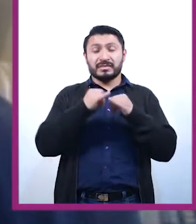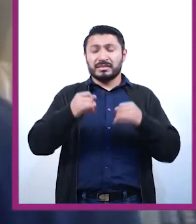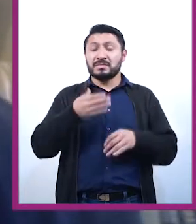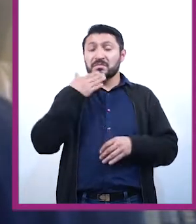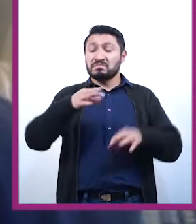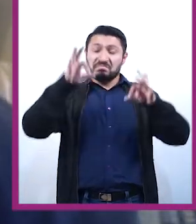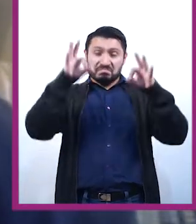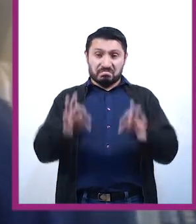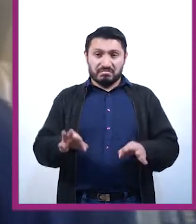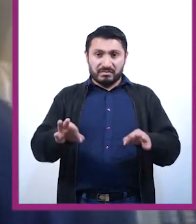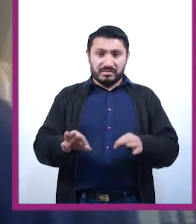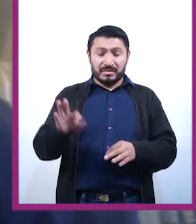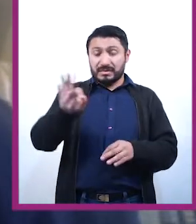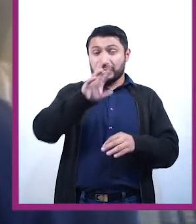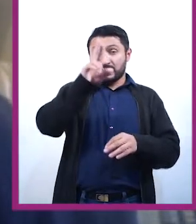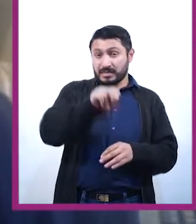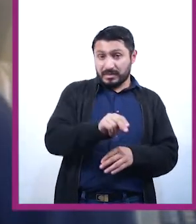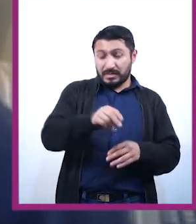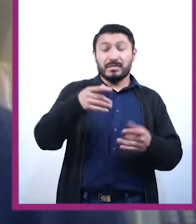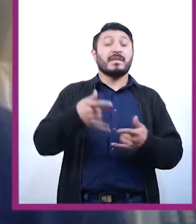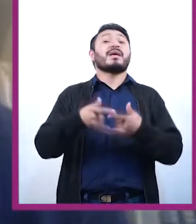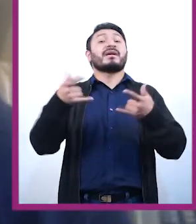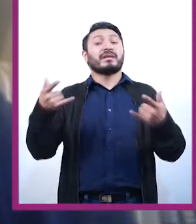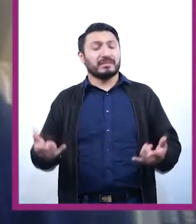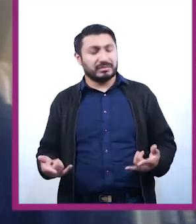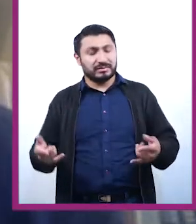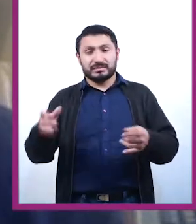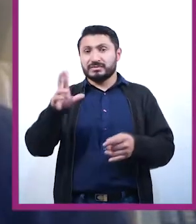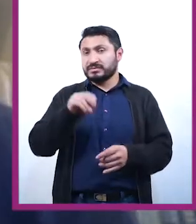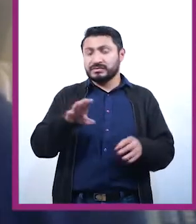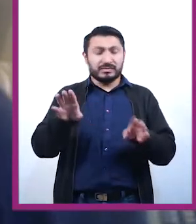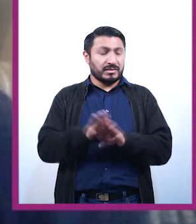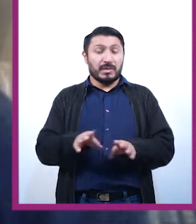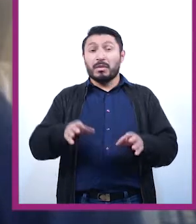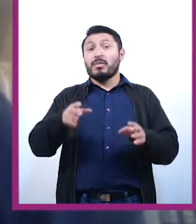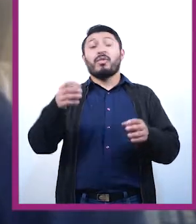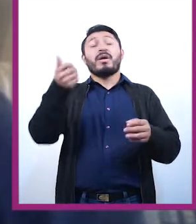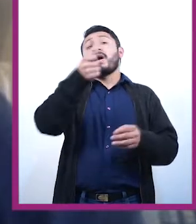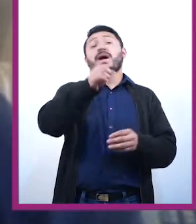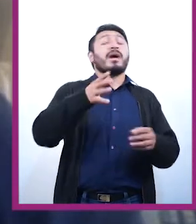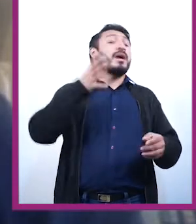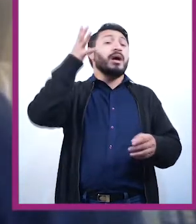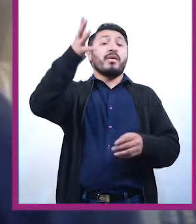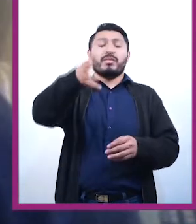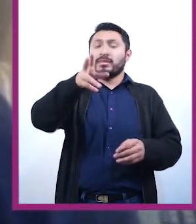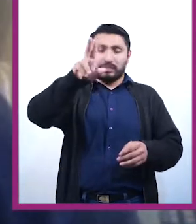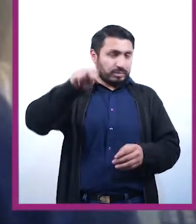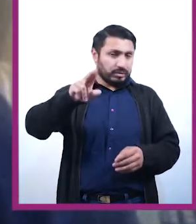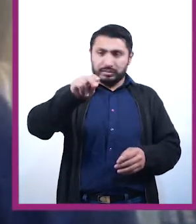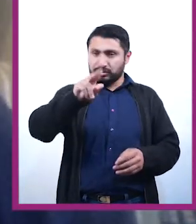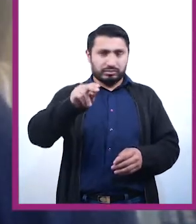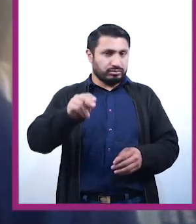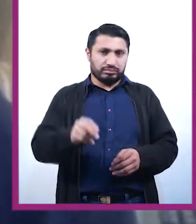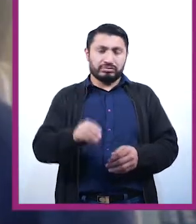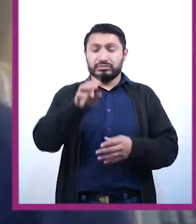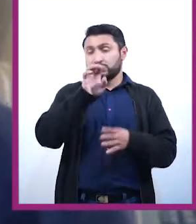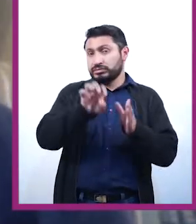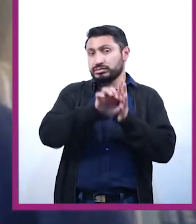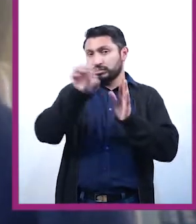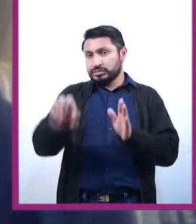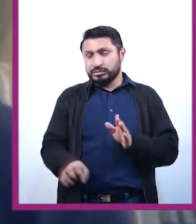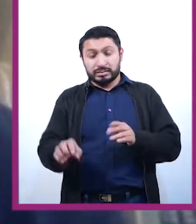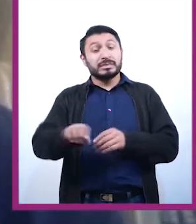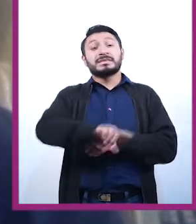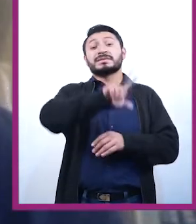las instituciones están bien puestas o no. La historia no tiene determinismo de este tipo. Entonces,